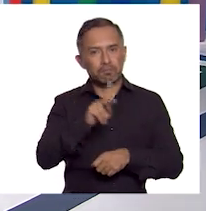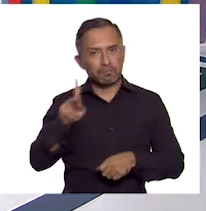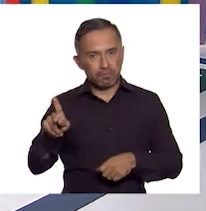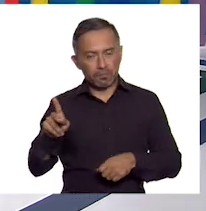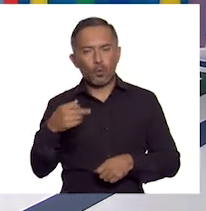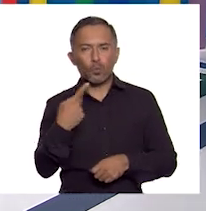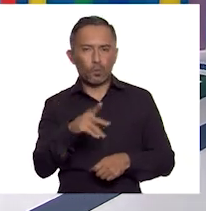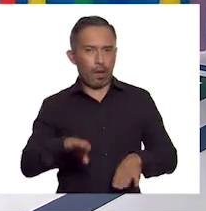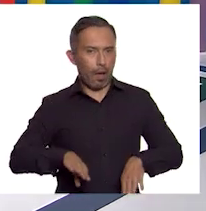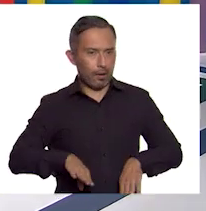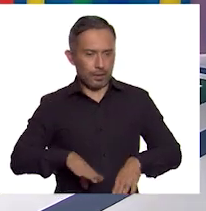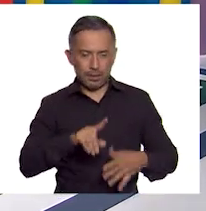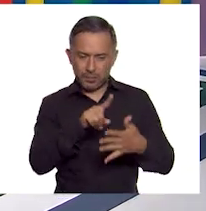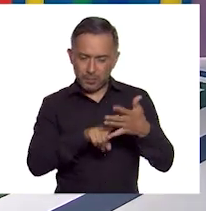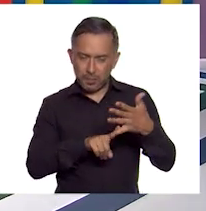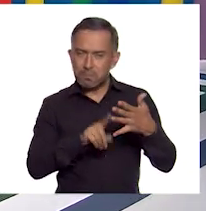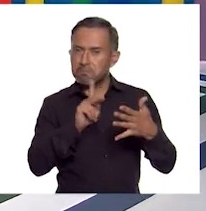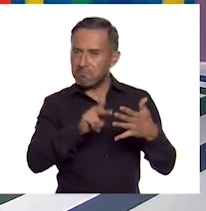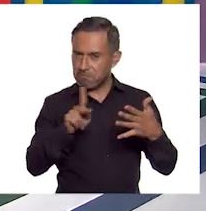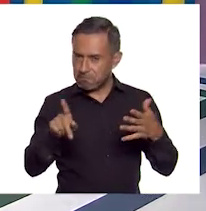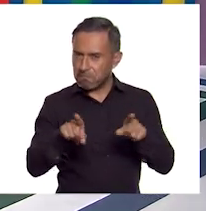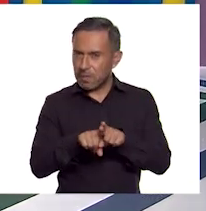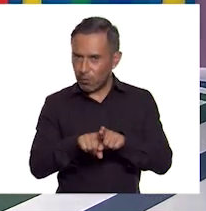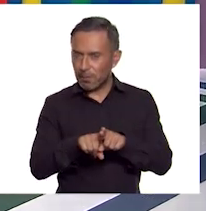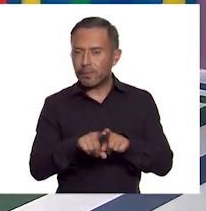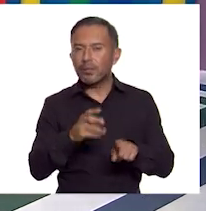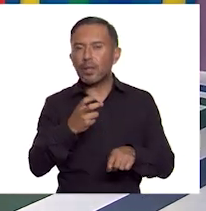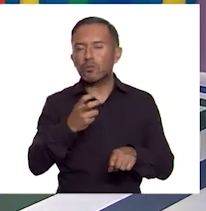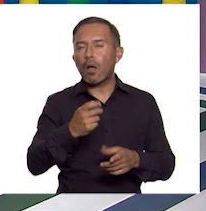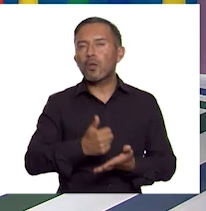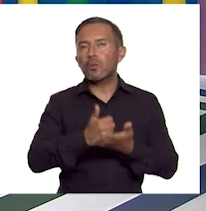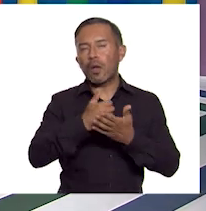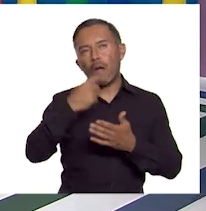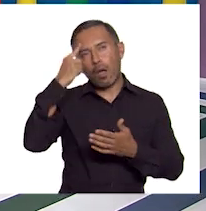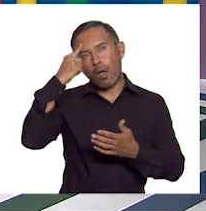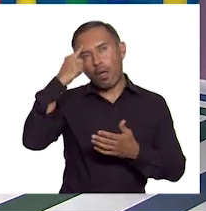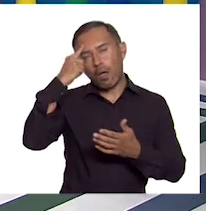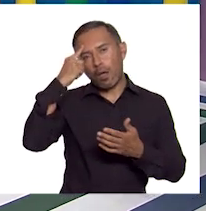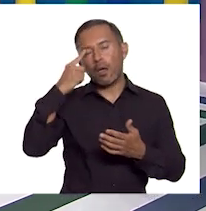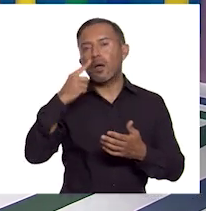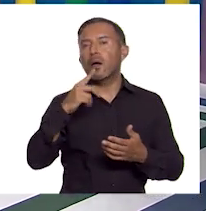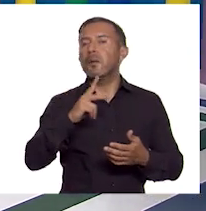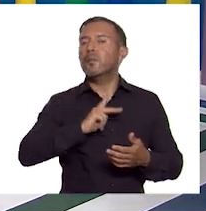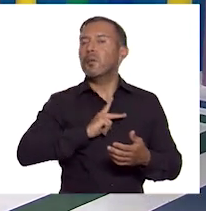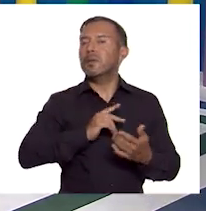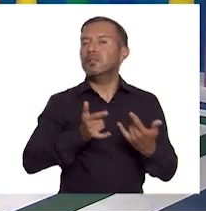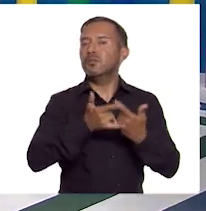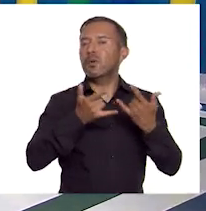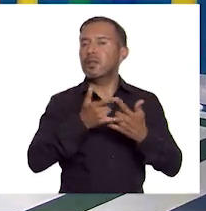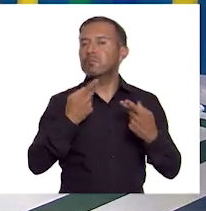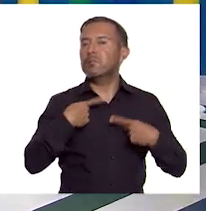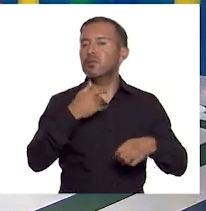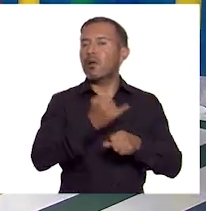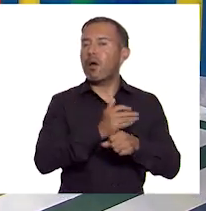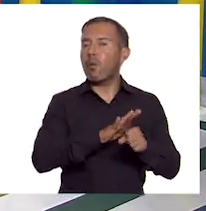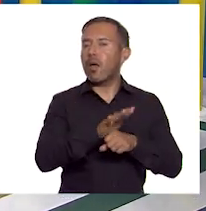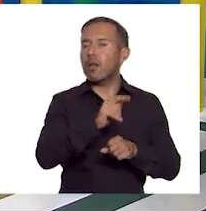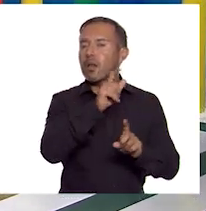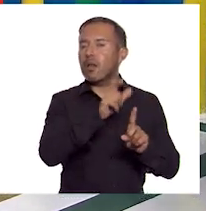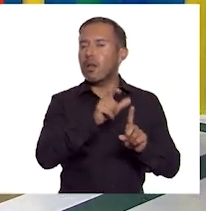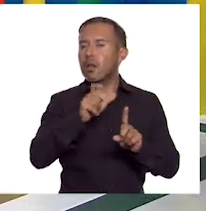características compartidas. Creo que esto nos ayudará a imaginar a los personajes de nuestras propias historias. En este